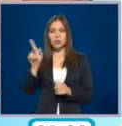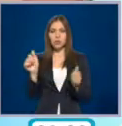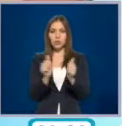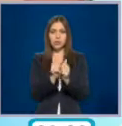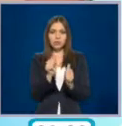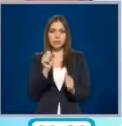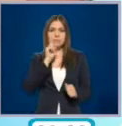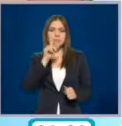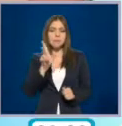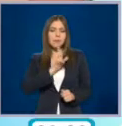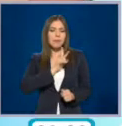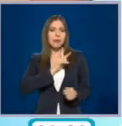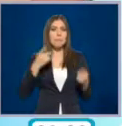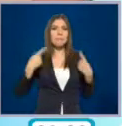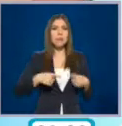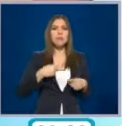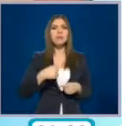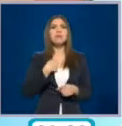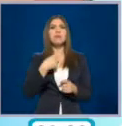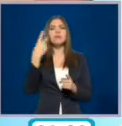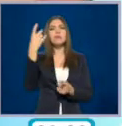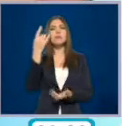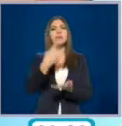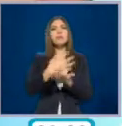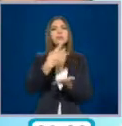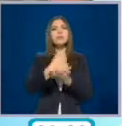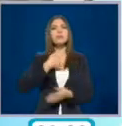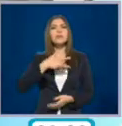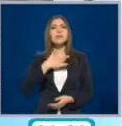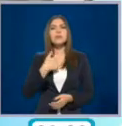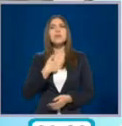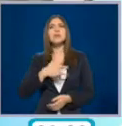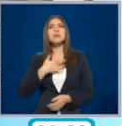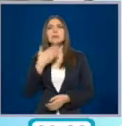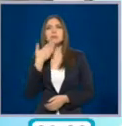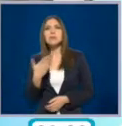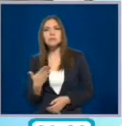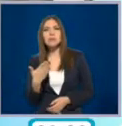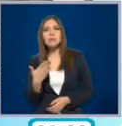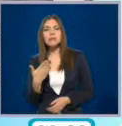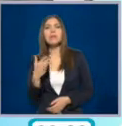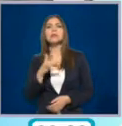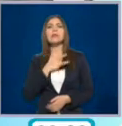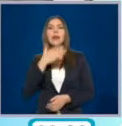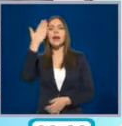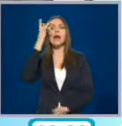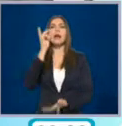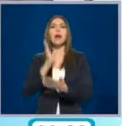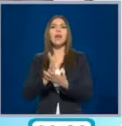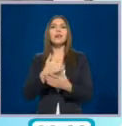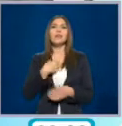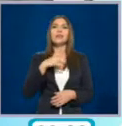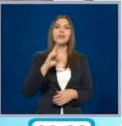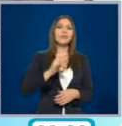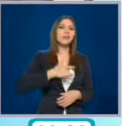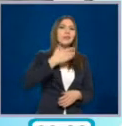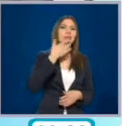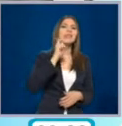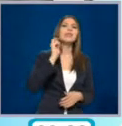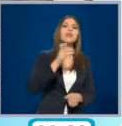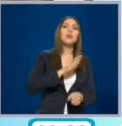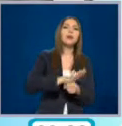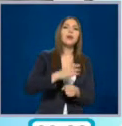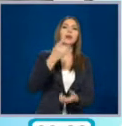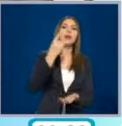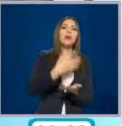me hace sentir bien, y a partir de eso, comprenderme, entenderme, ver qué necesito cambiar, qué necesito expresar, qué límites necesito